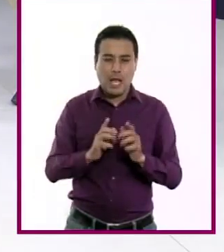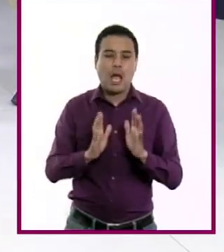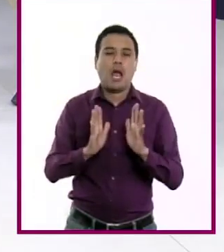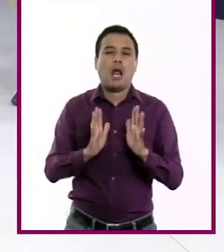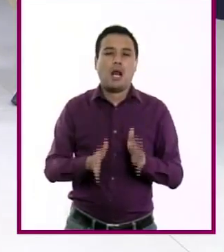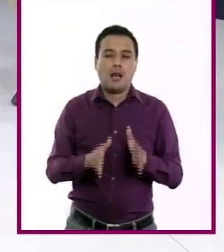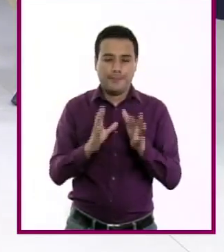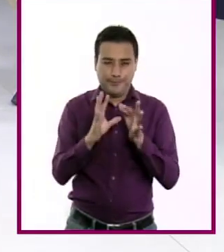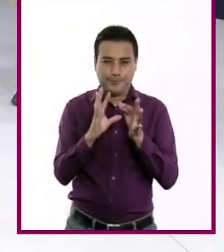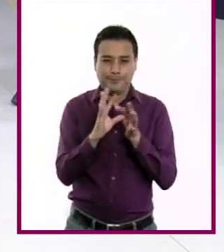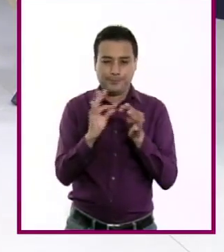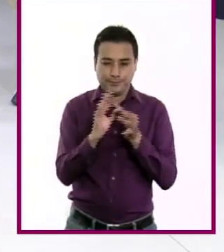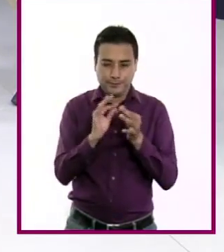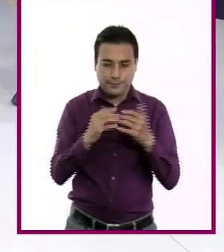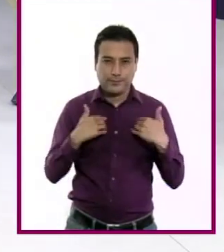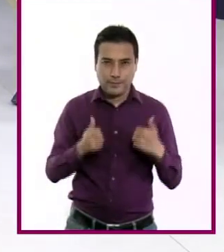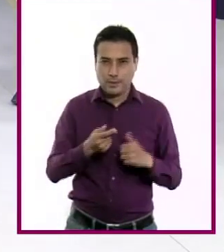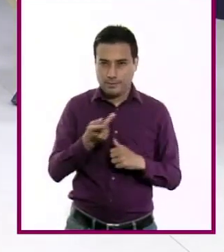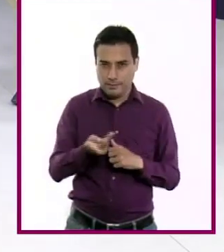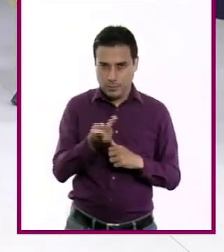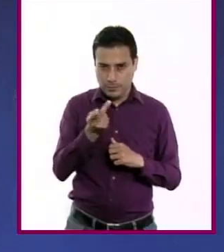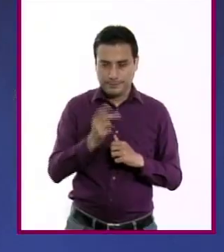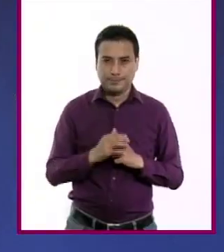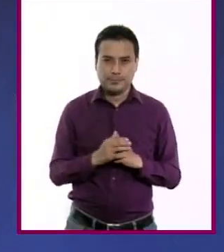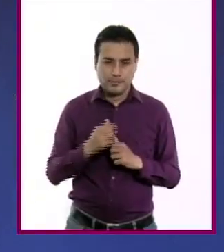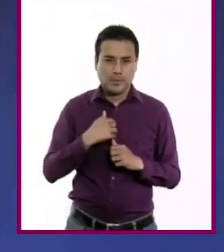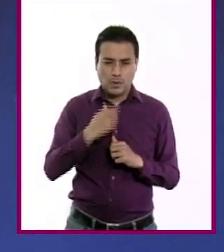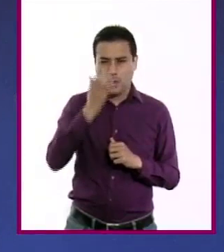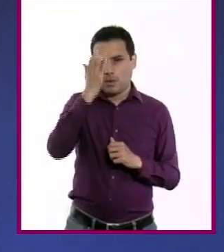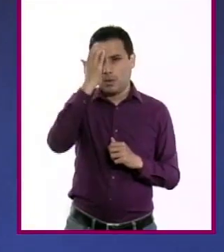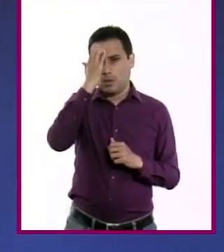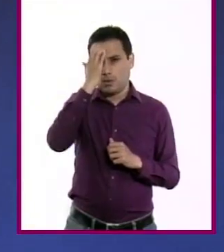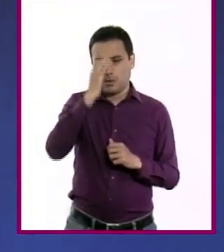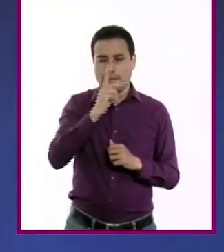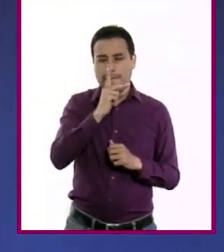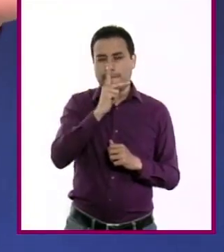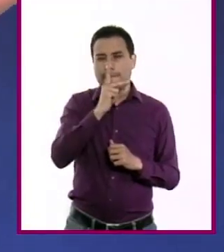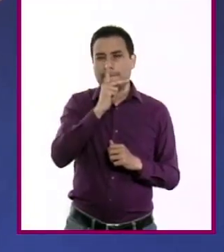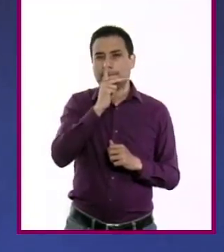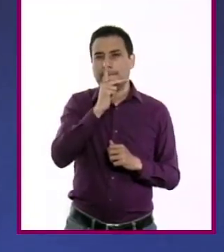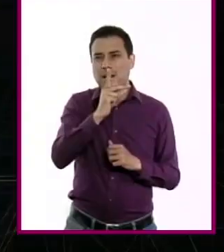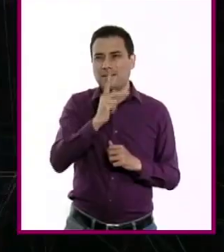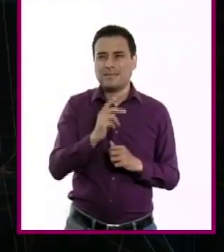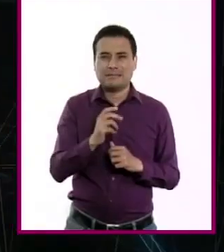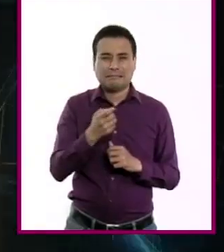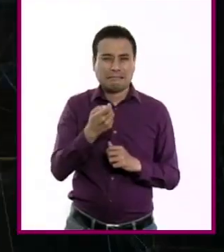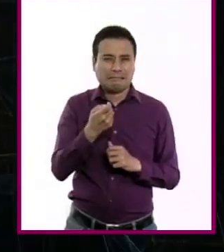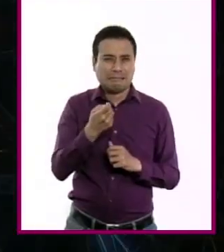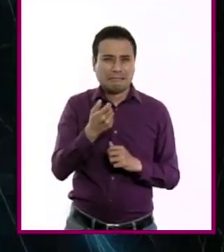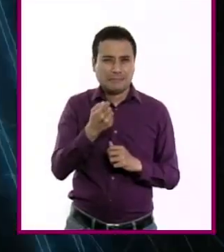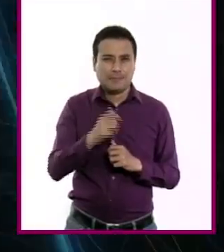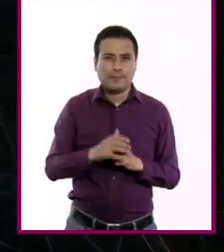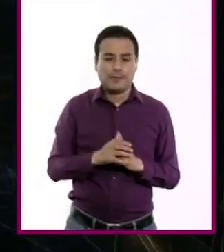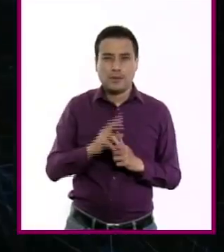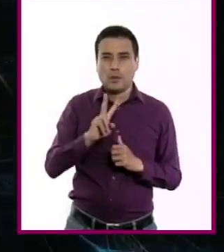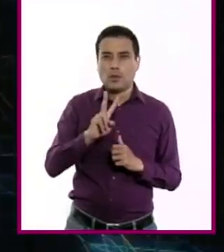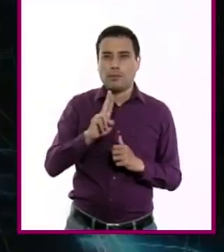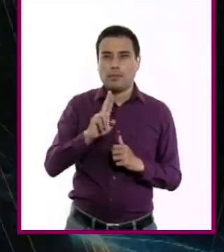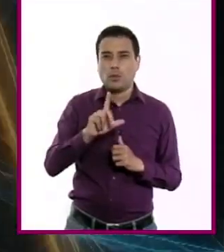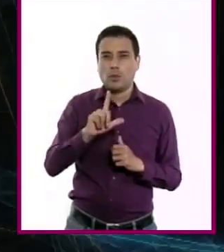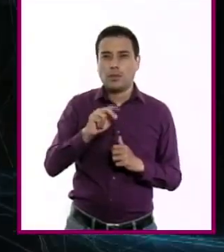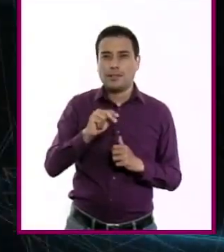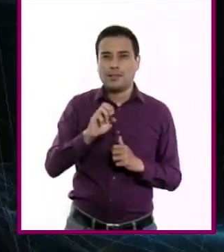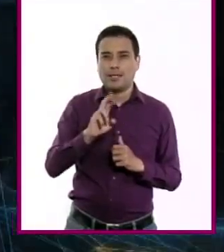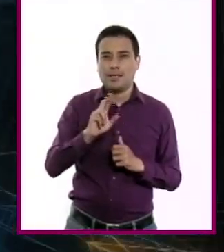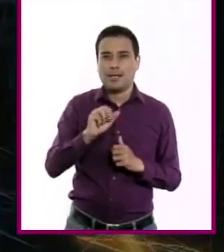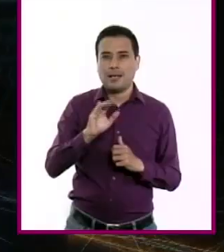preguntas. Siguiente pregunta. Digo, conozco también el término que se me hace parecido, que es vulnerabilidad, ¿no? Como